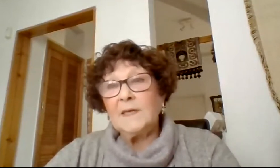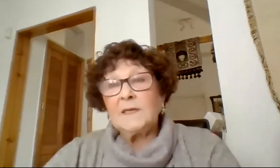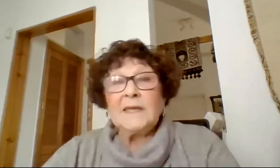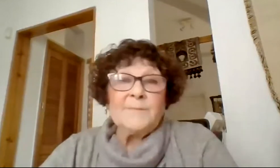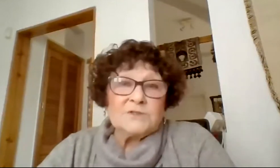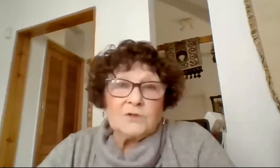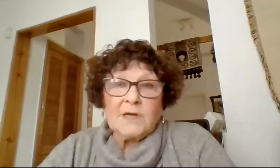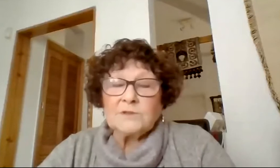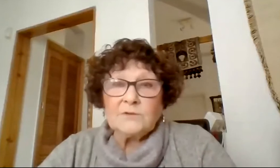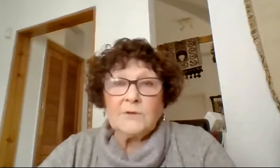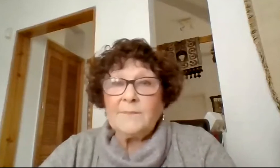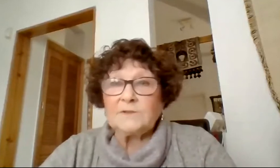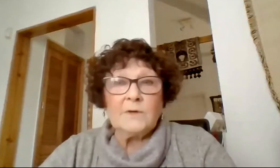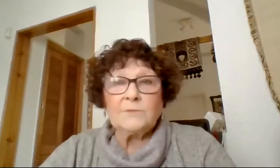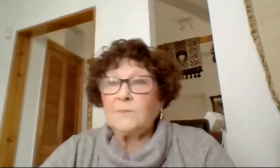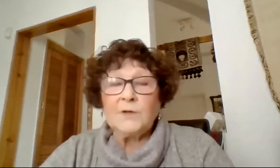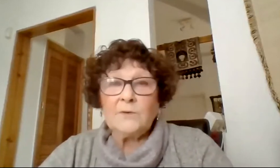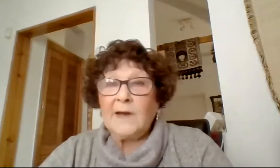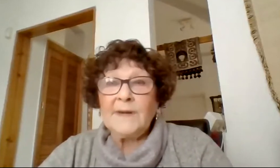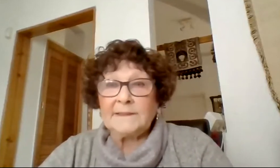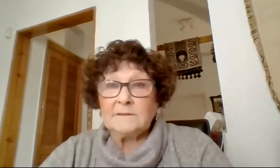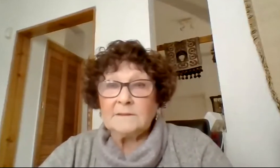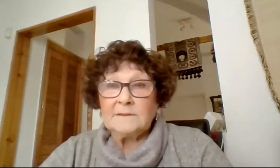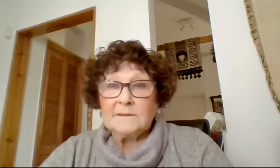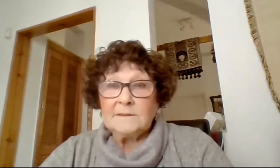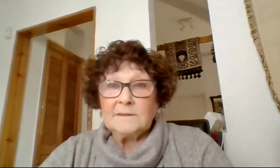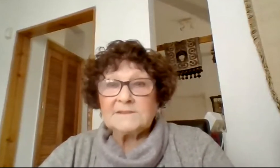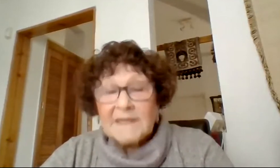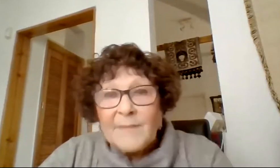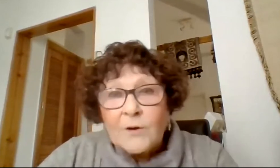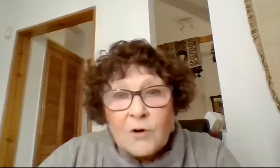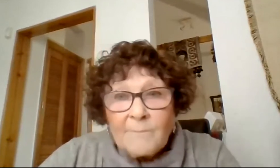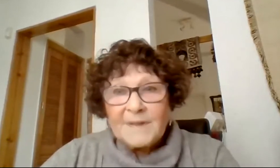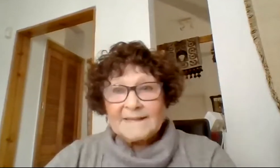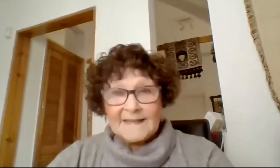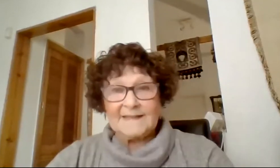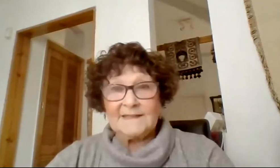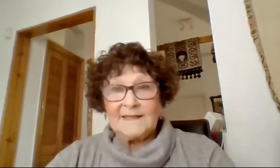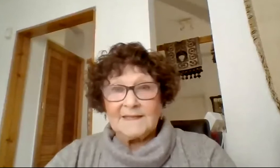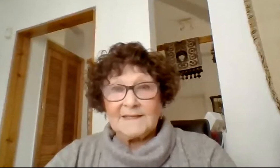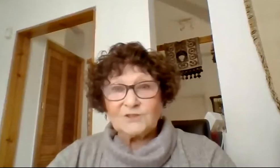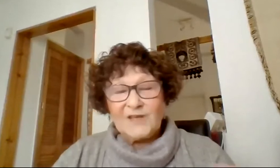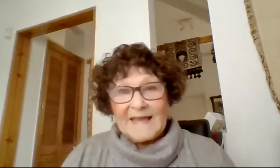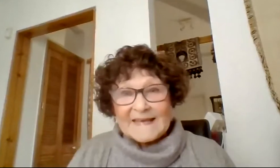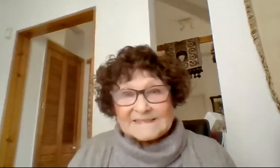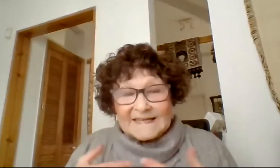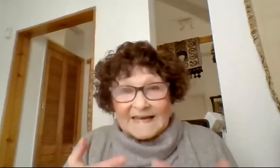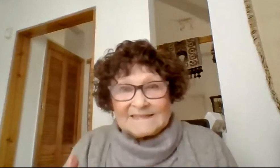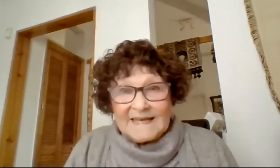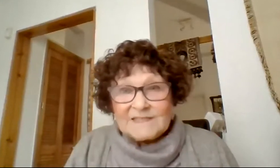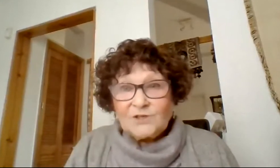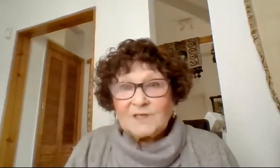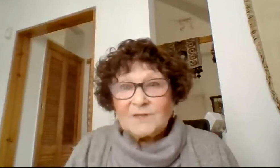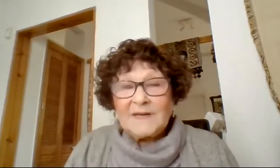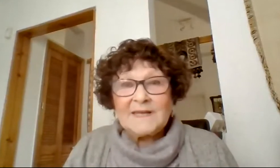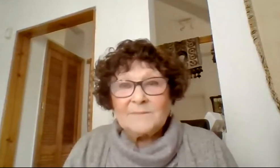lenguaje. Hay personas con trastorno del espectro del autismo que no hablan, sin embargo comprenden. Entonces hay que acercarse